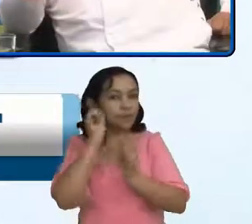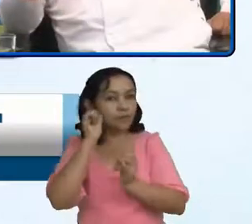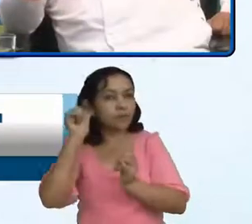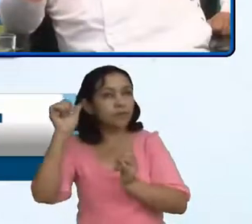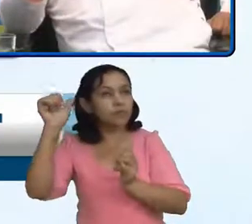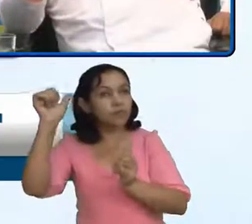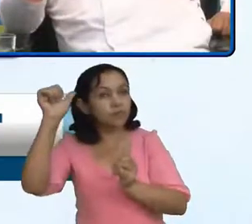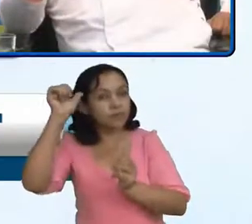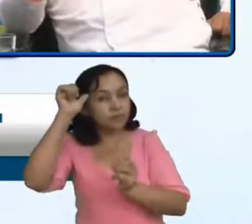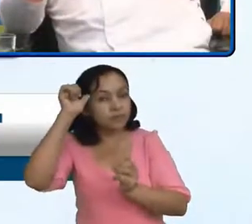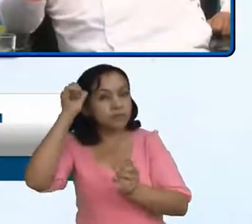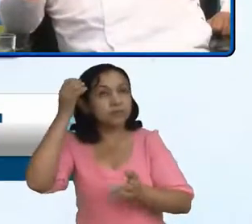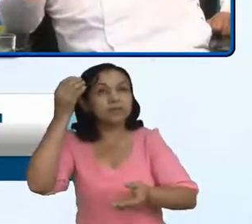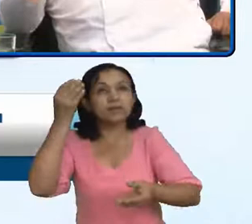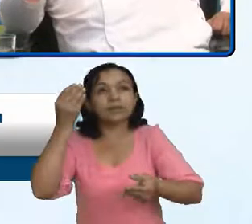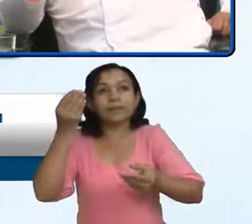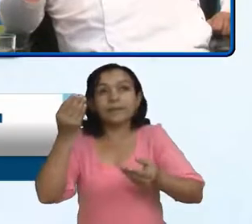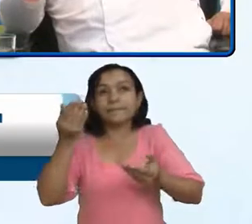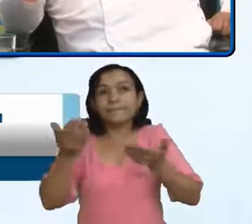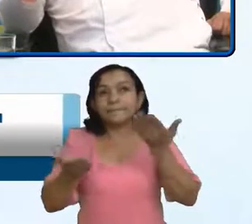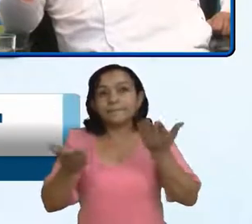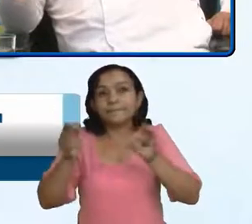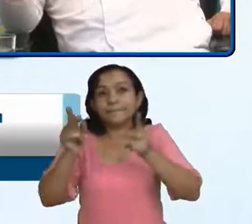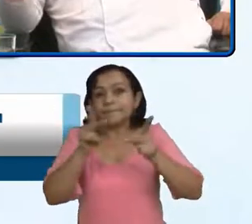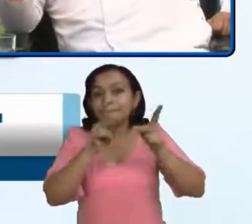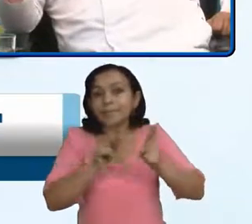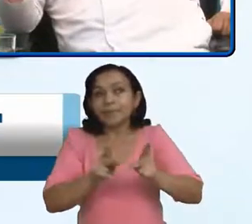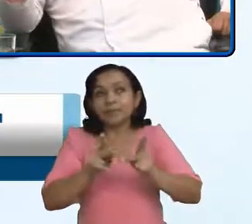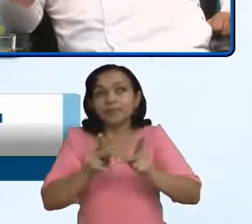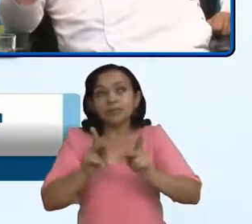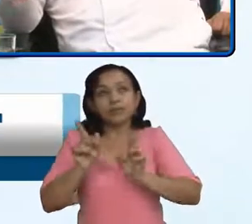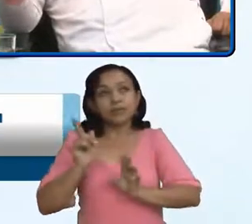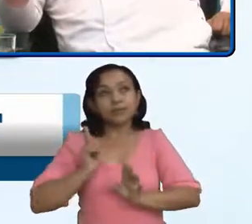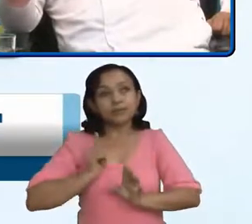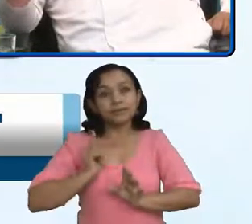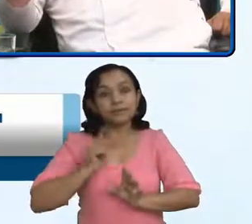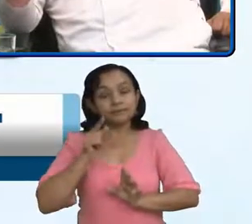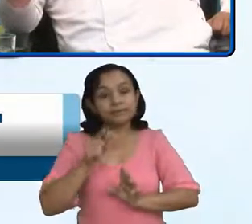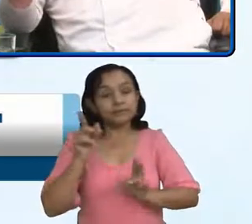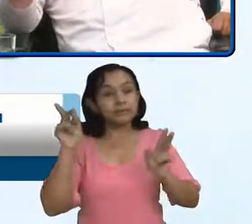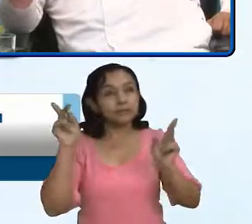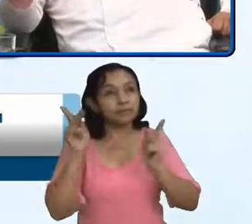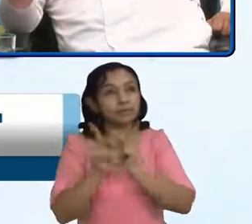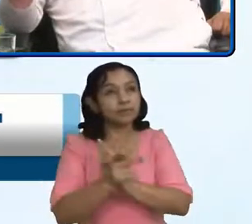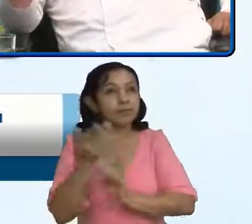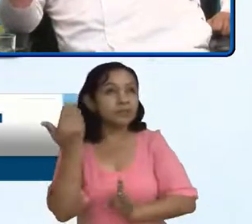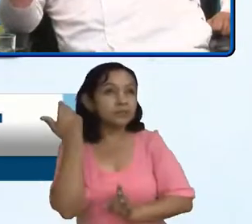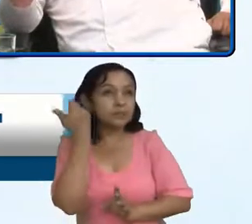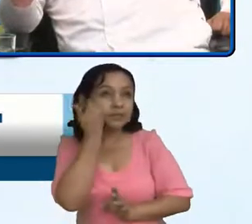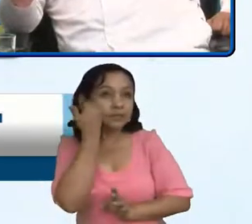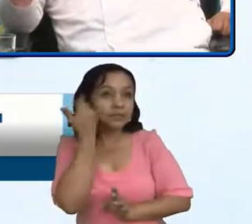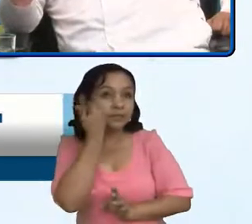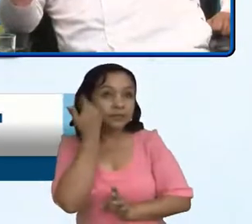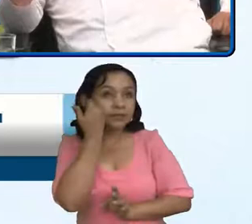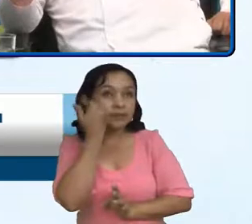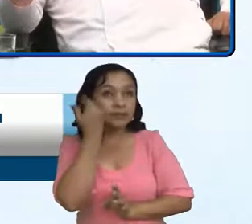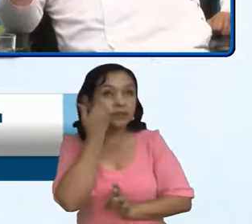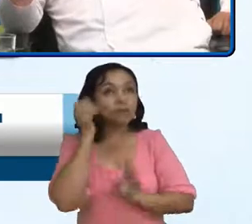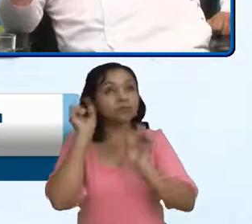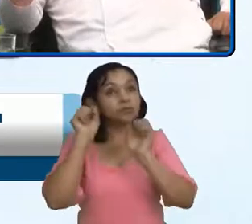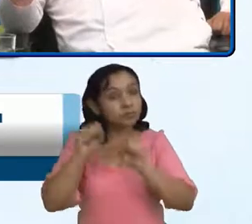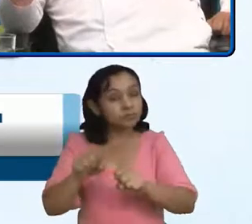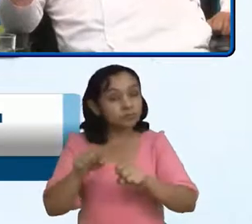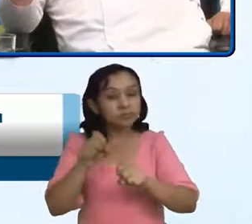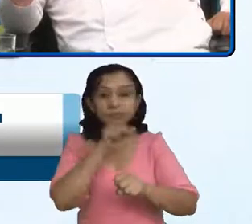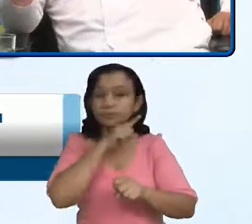manifestaciones que más que todo es dependiendo de cómo se presenten y lo grave de lo que sea la estenosis. Ya. Ahora, en la